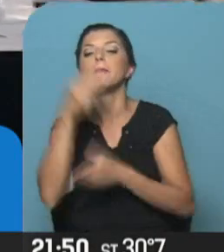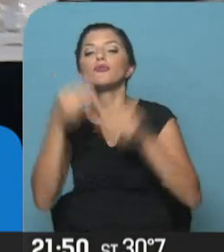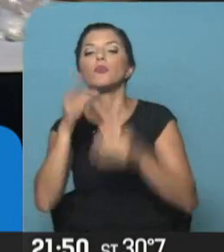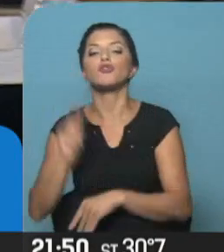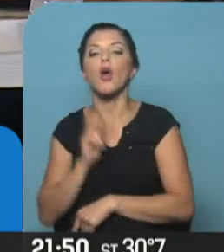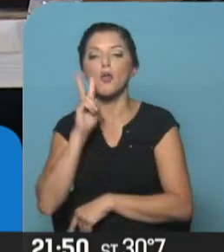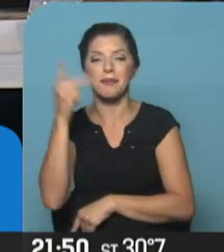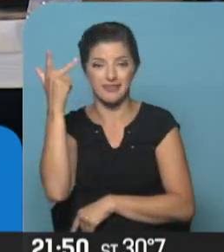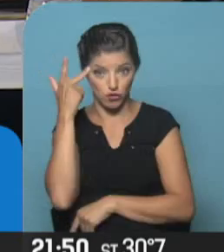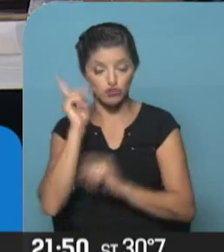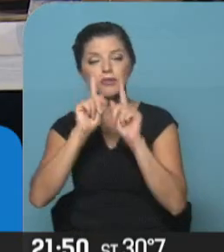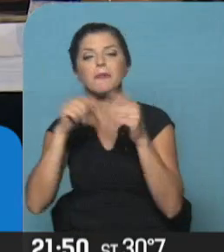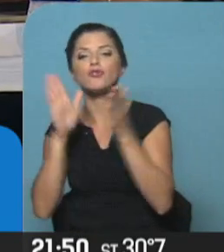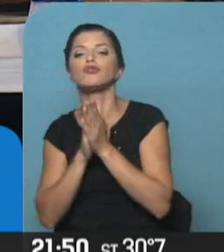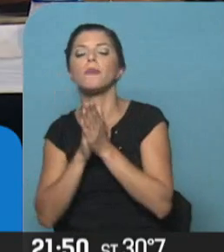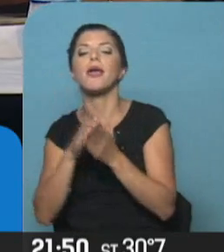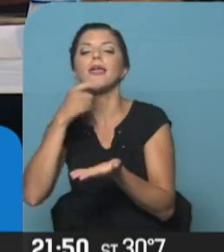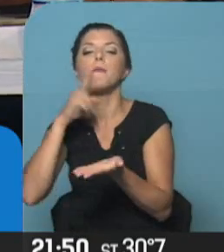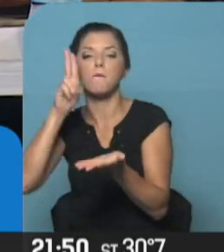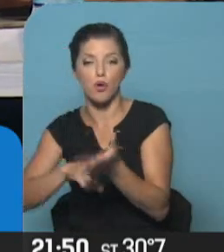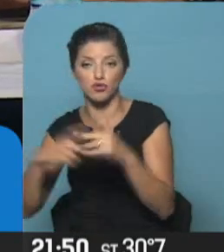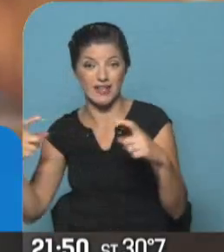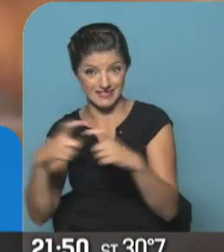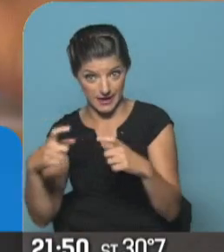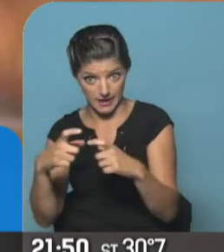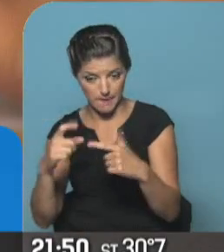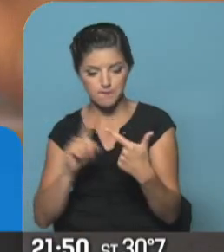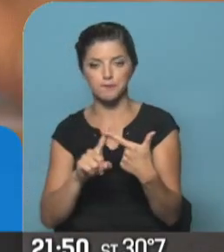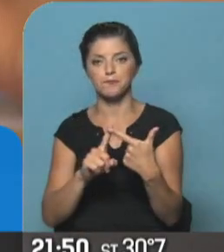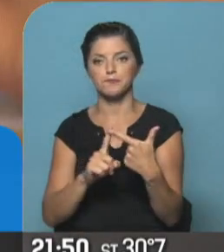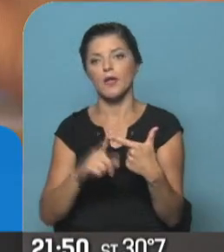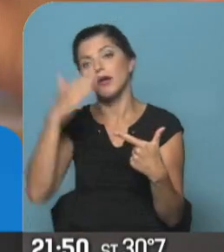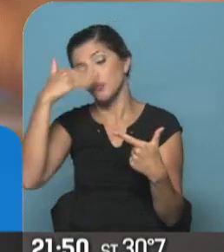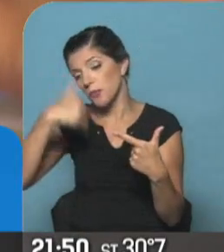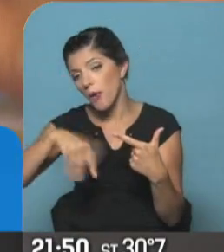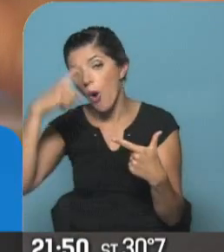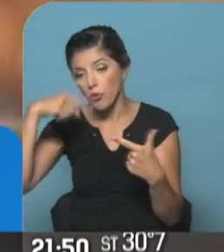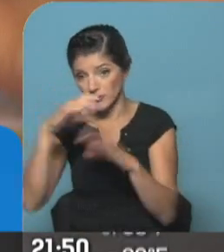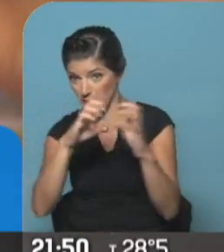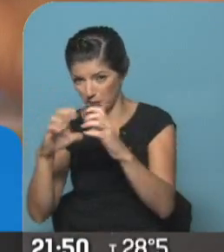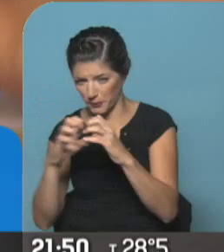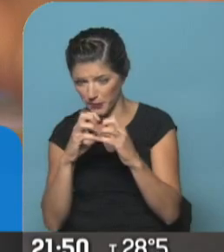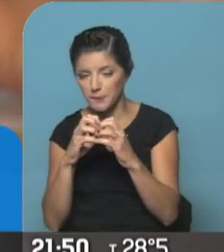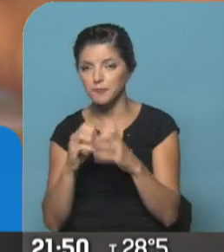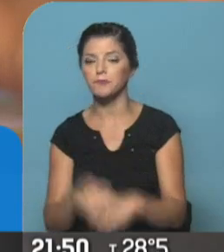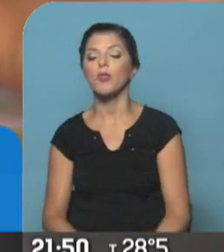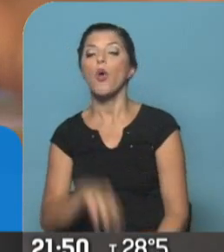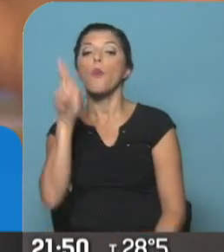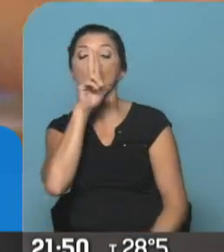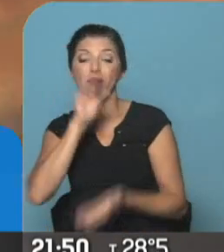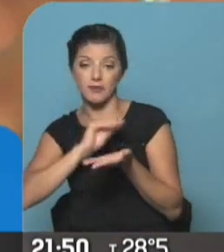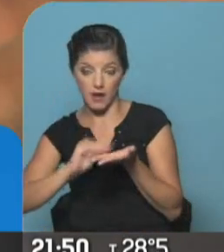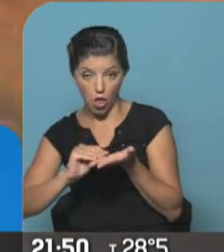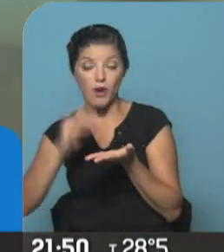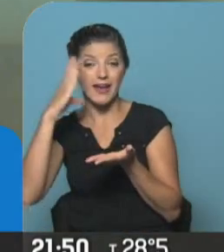con la prórroga del impuesto al cheque en el Senado de la Nación, la que será la última sesión del año. La senadora Cristina Fernández de